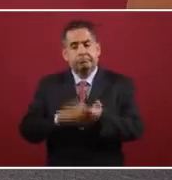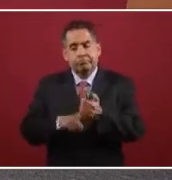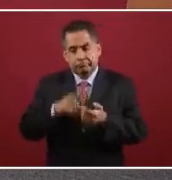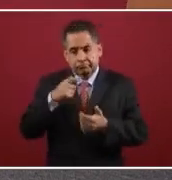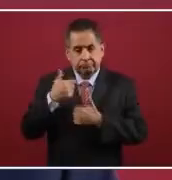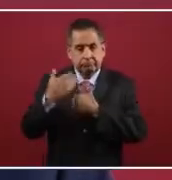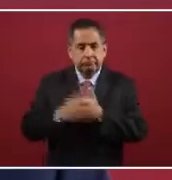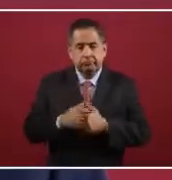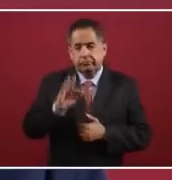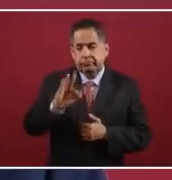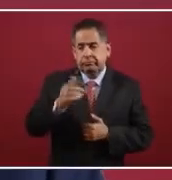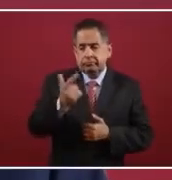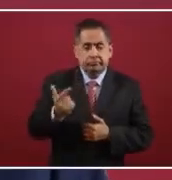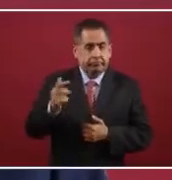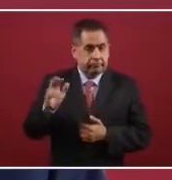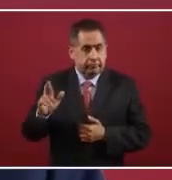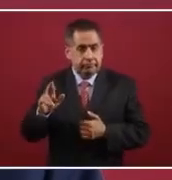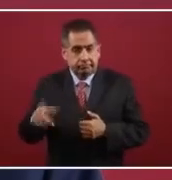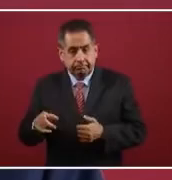la Fiscalía General